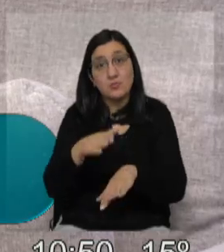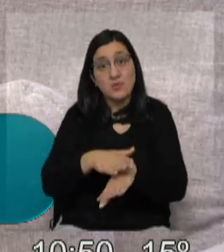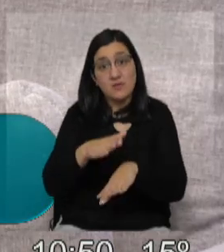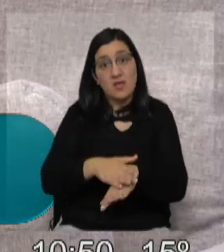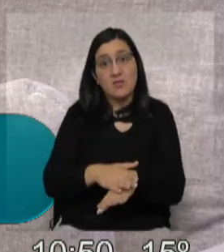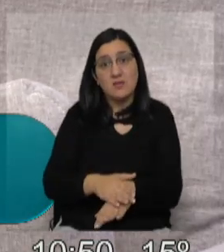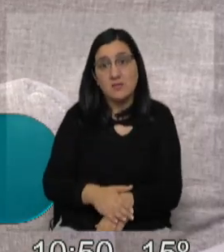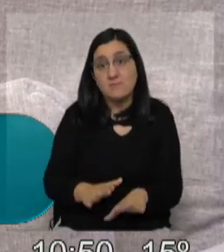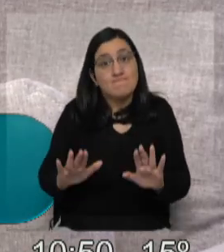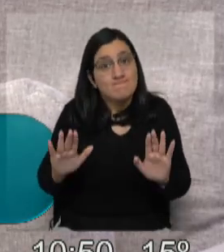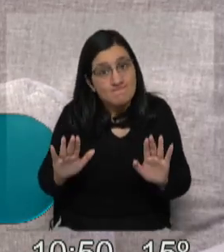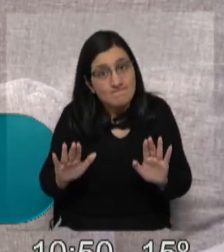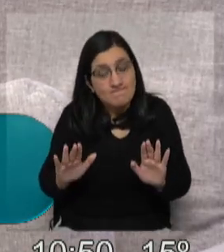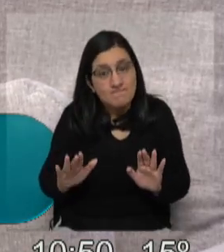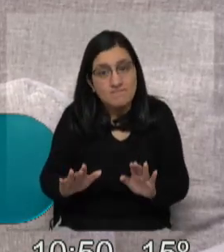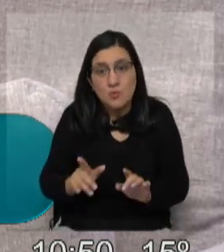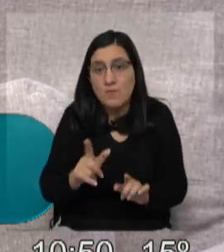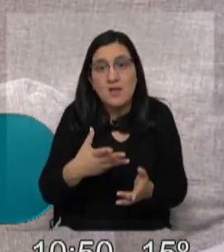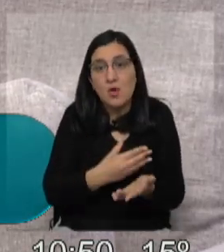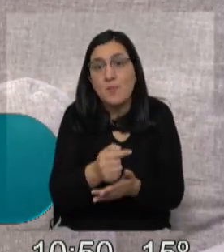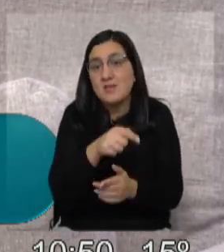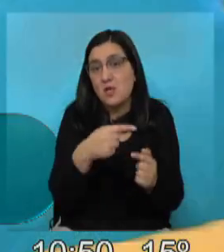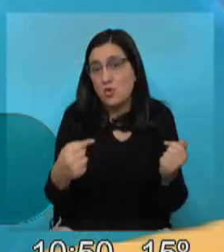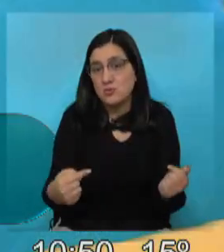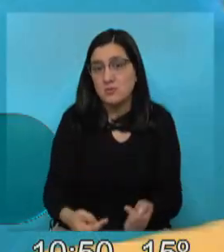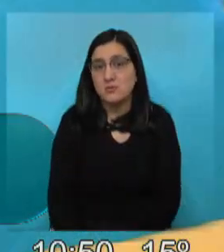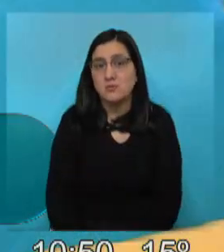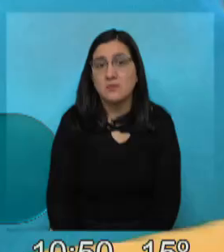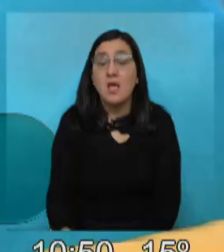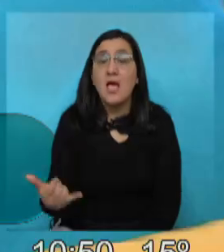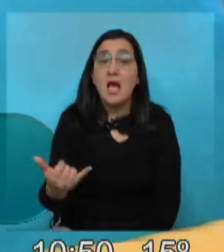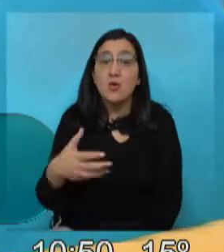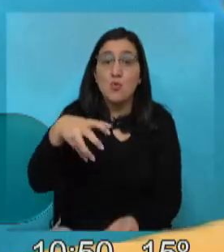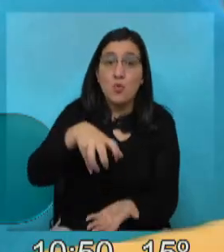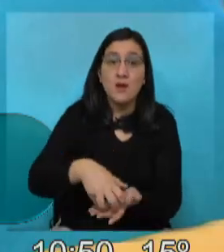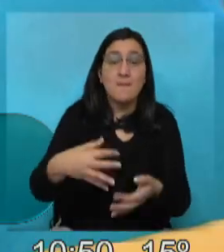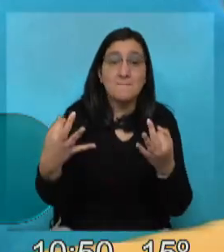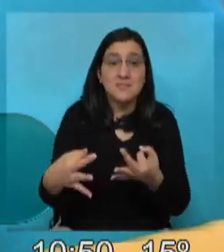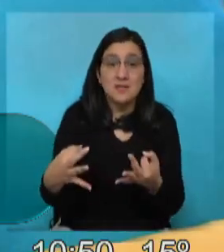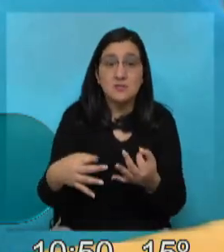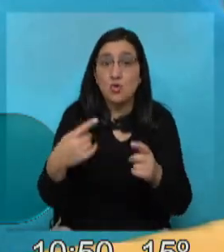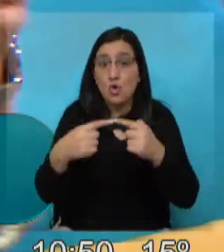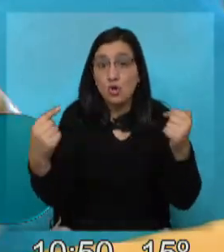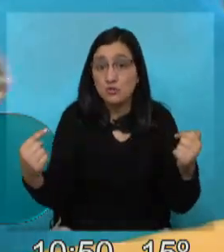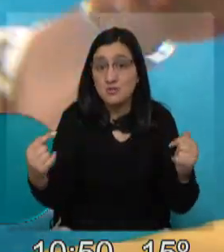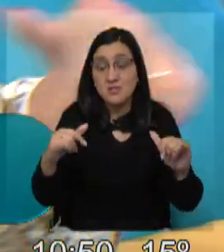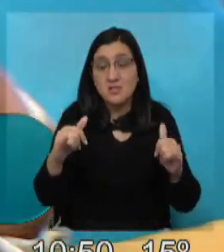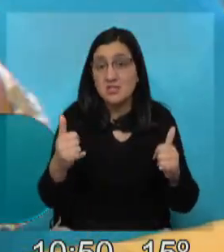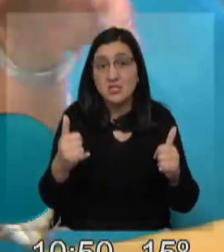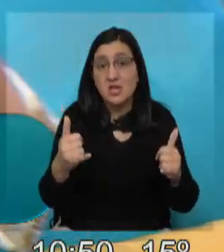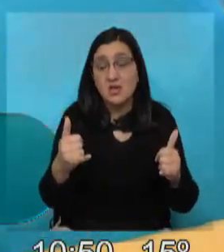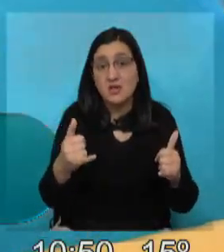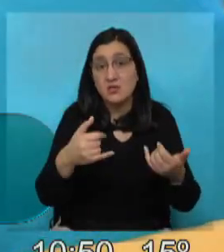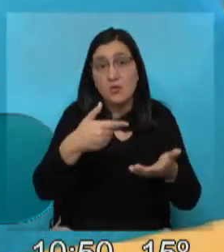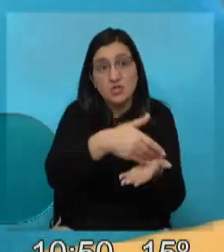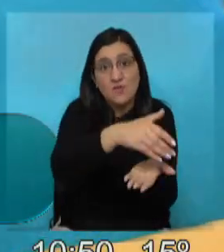En realidad no habría que agarrar esas cosas. En uno de los shoppings hay una tienda específica que son cosas que ya salieron de las otras